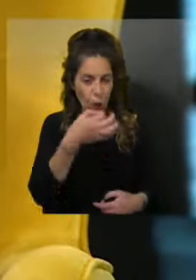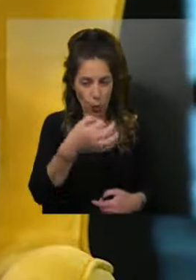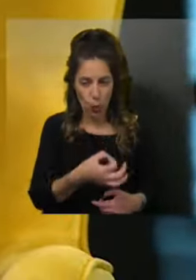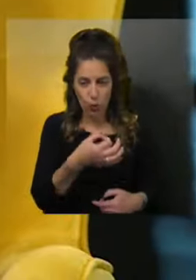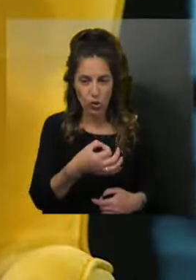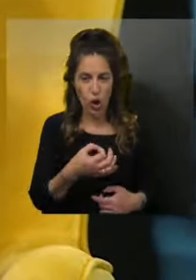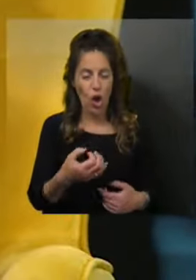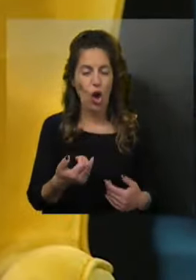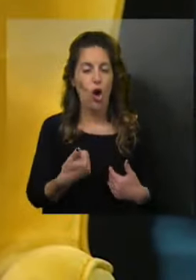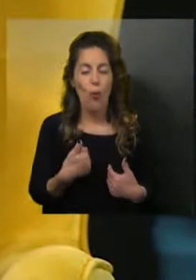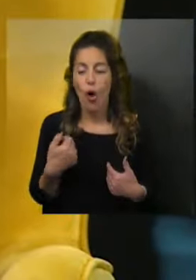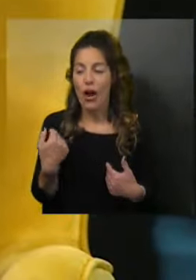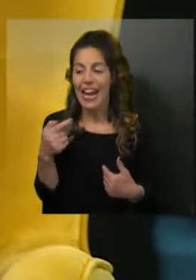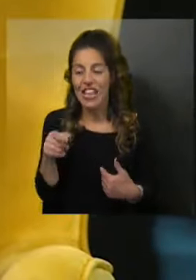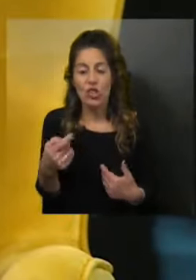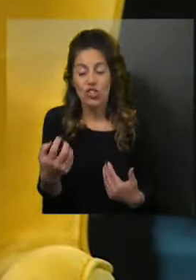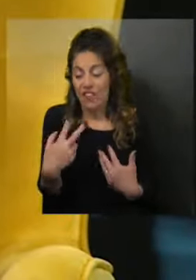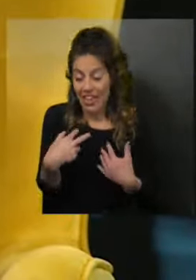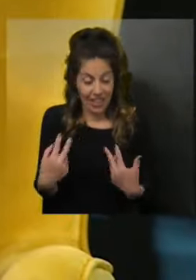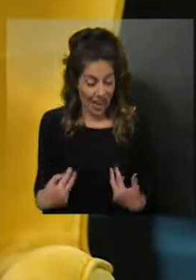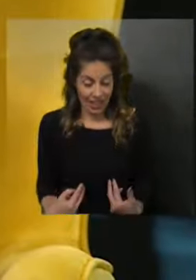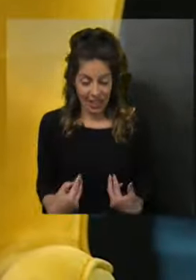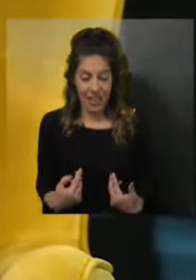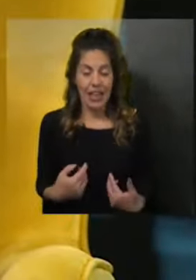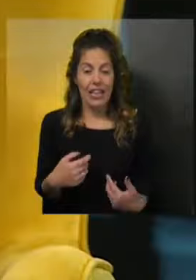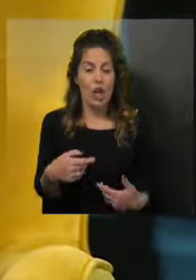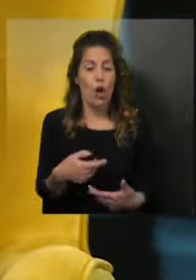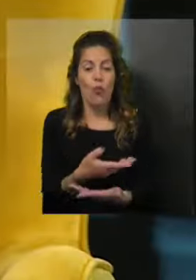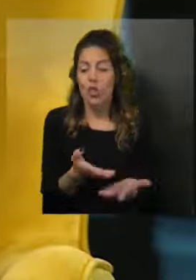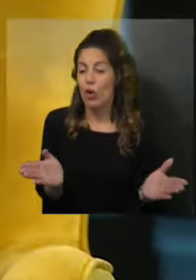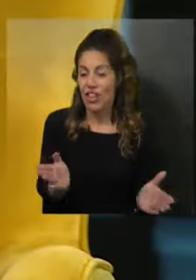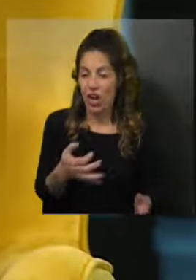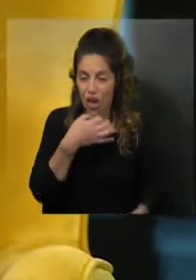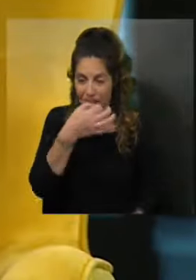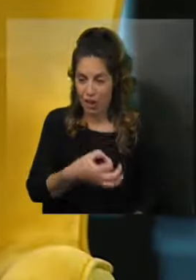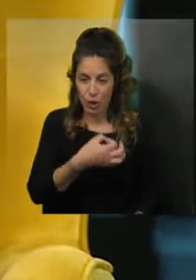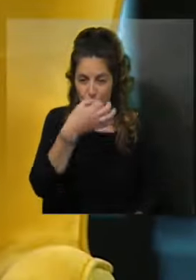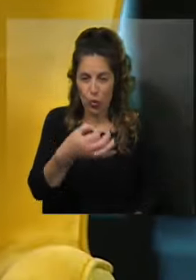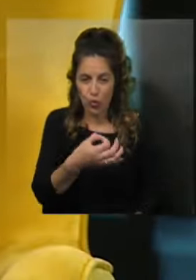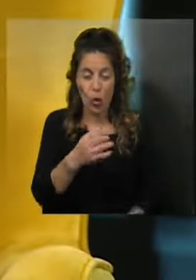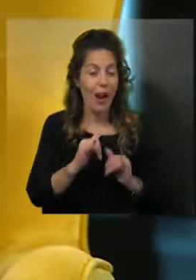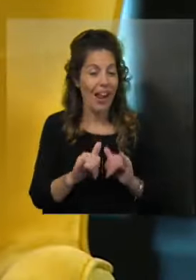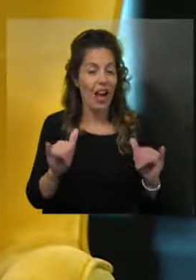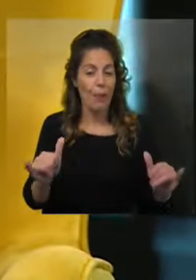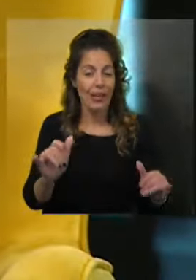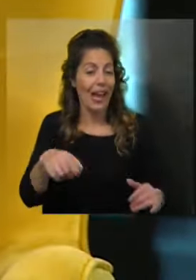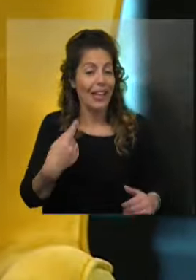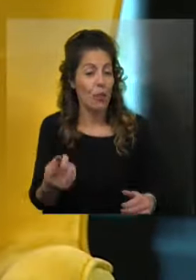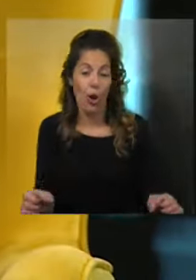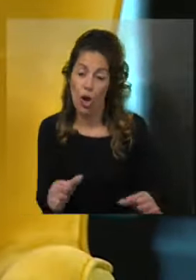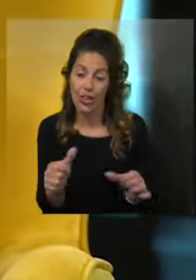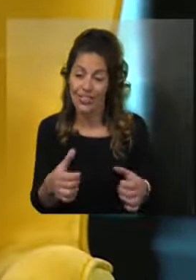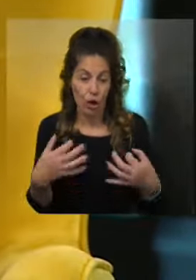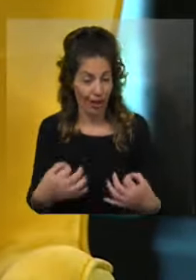cómo se autop percibían ellos y cómo se mostraron en el discurso para la campaña y después lo que hicieron en